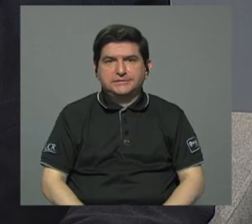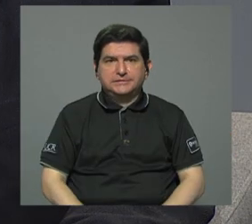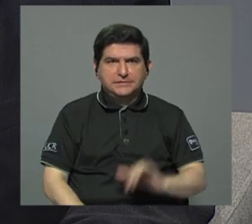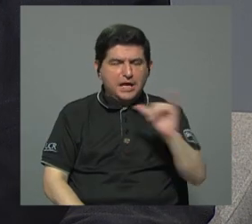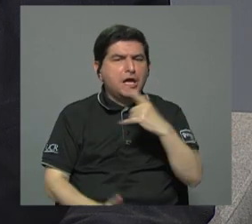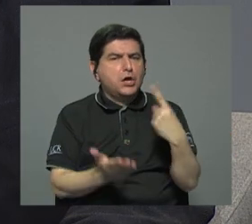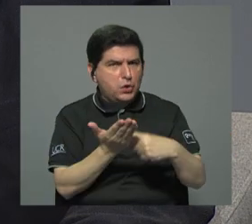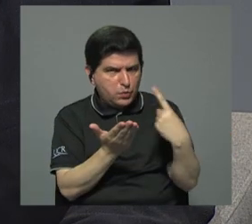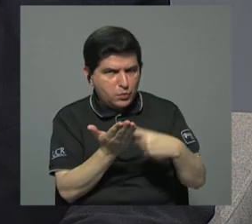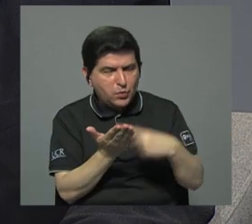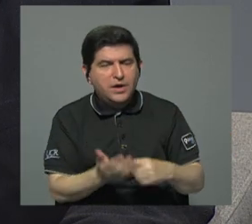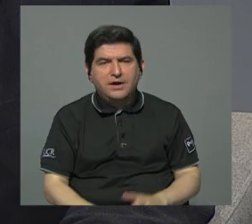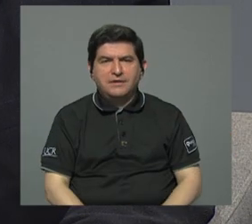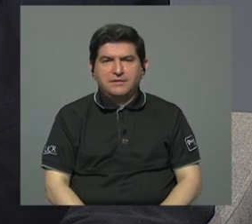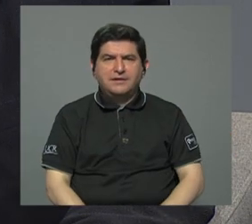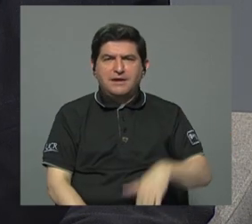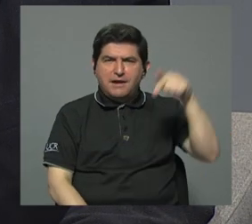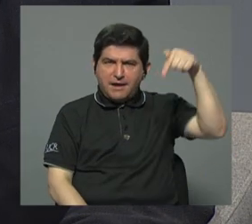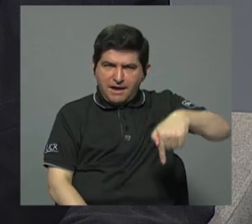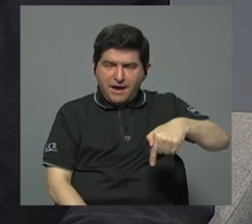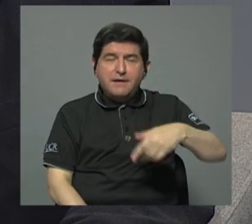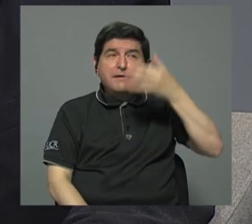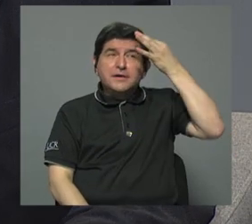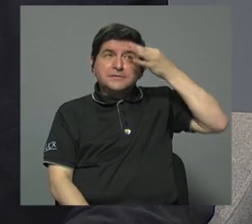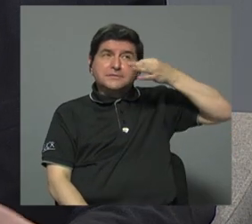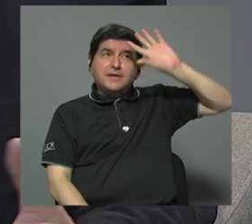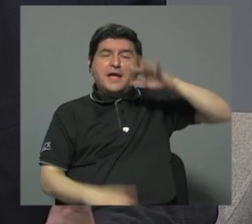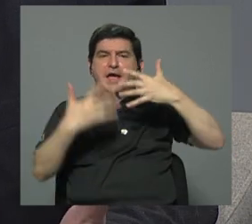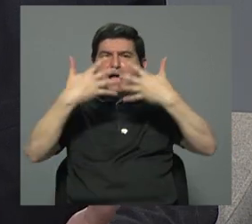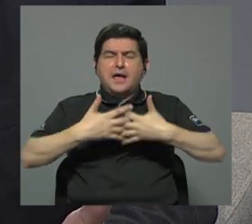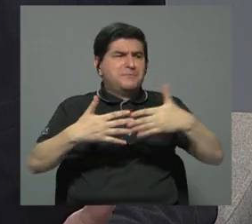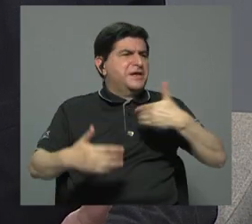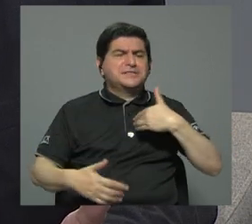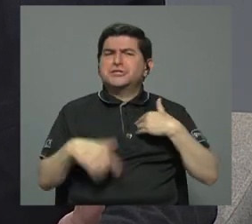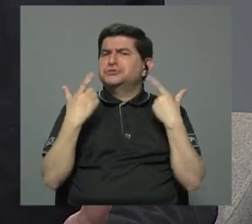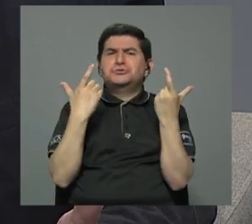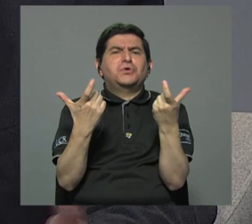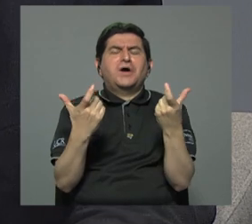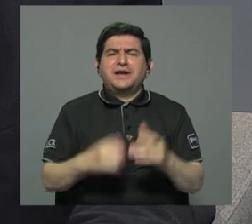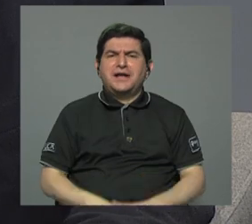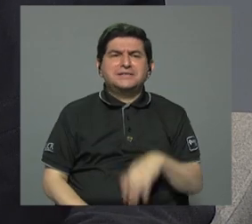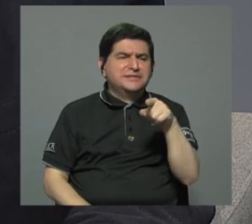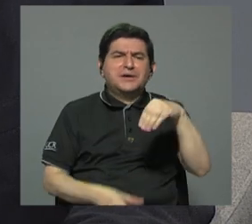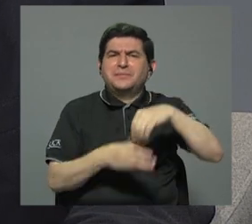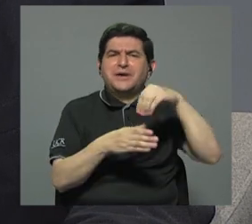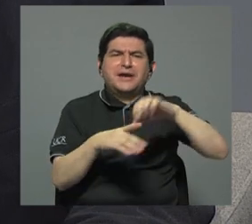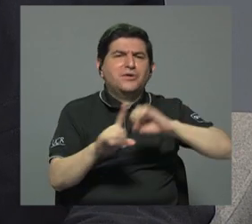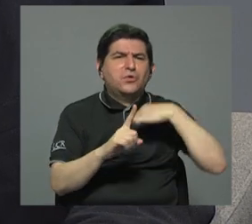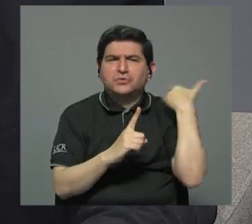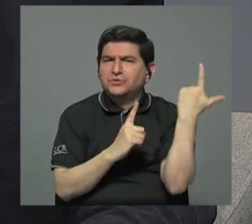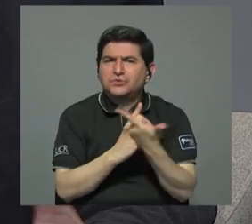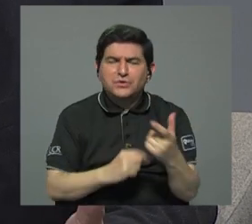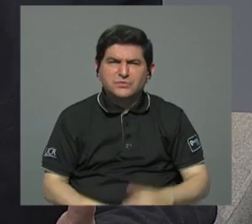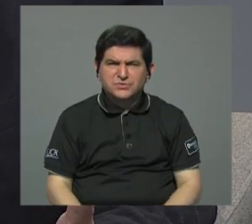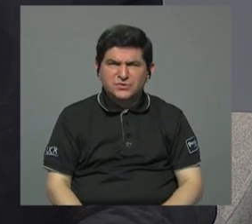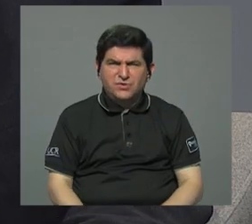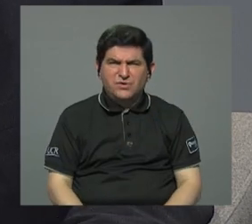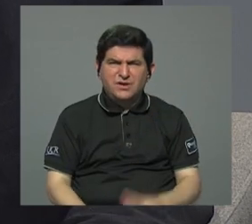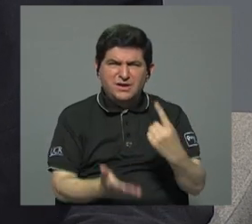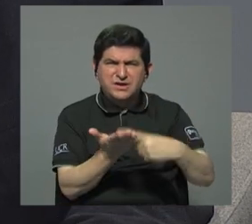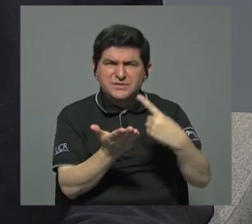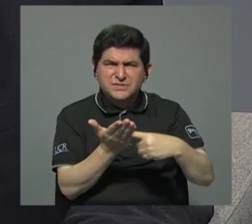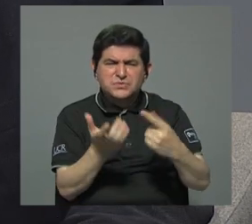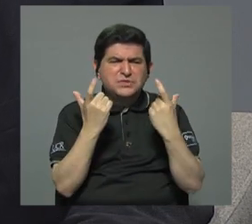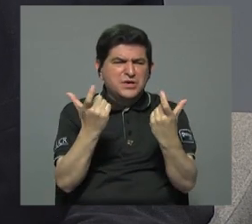que discutir, es que acá se da por un supuesto de que las empresas no tienen ganancias para sostener esas contribuciones sociales. ¿Y quién discute las ganancias de